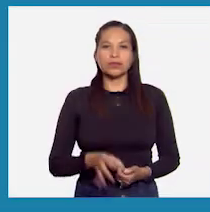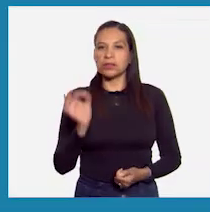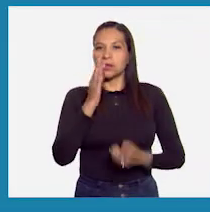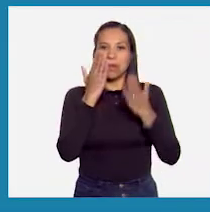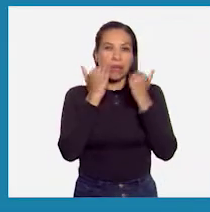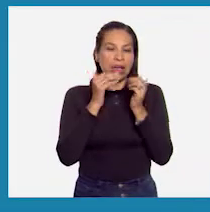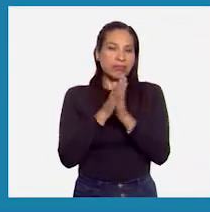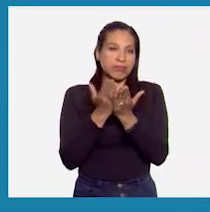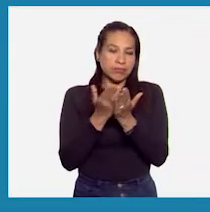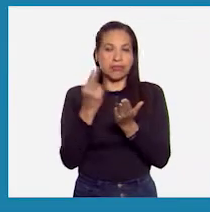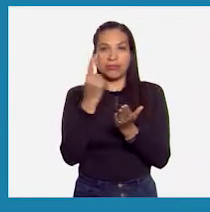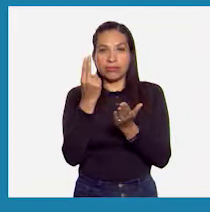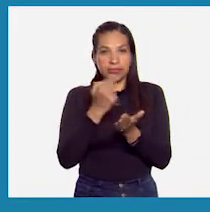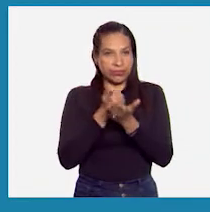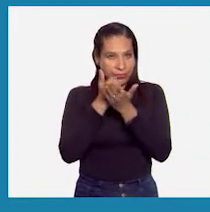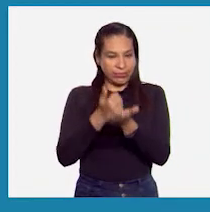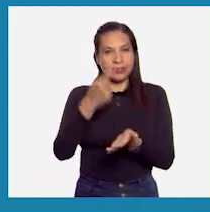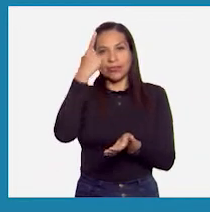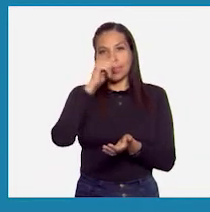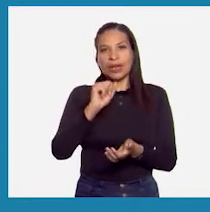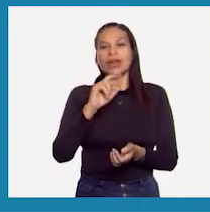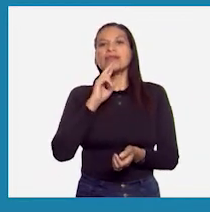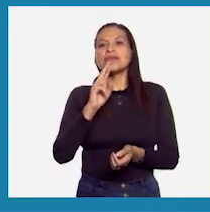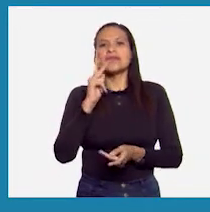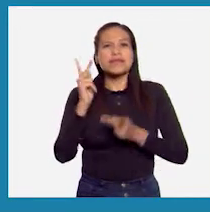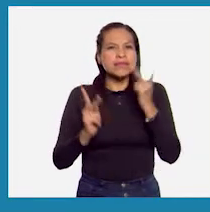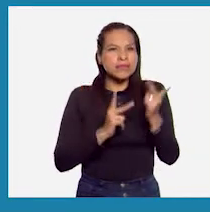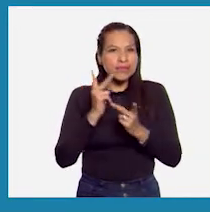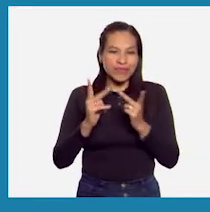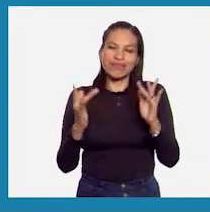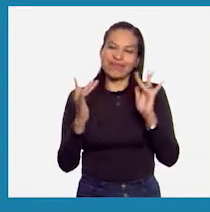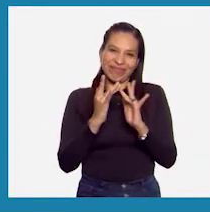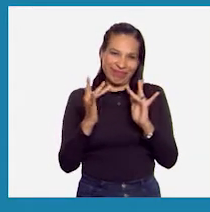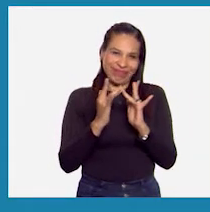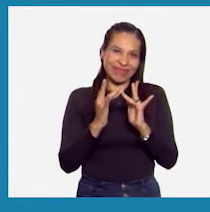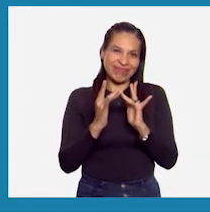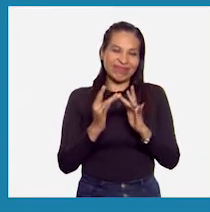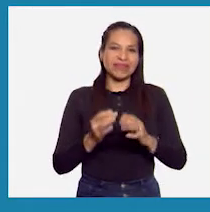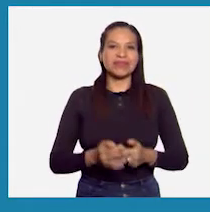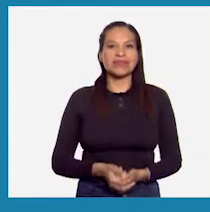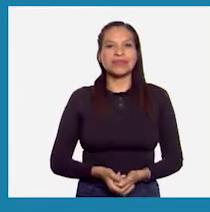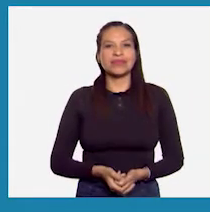¿Tienes el libro de texto o necesitas ayuda para responder las preguntas? ¡Contáctanos!